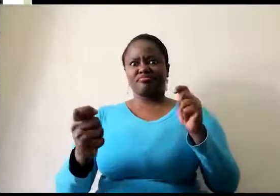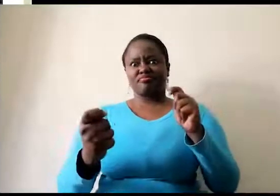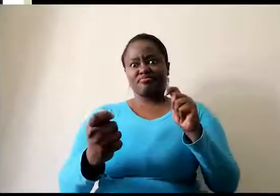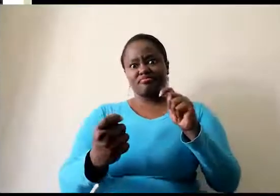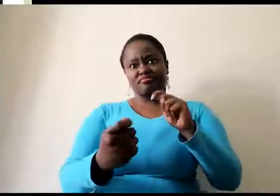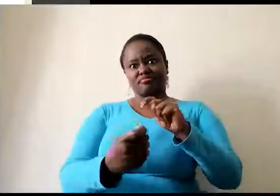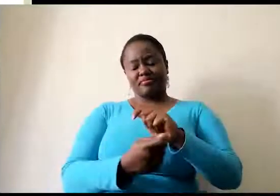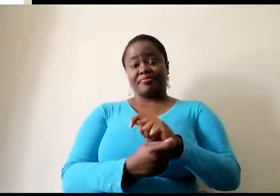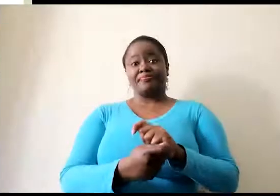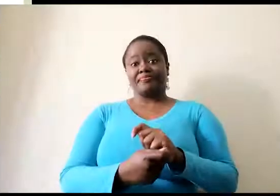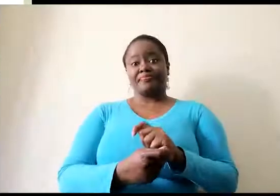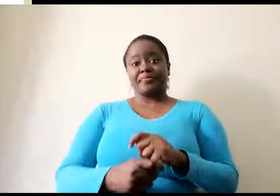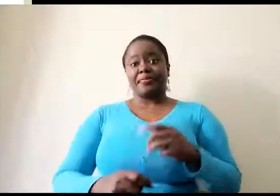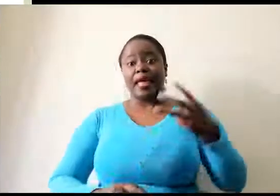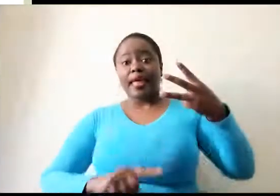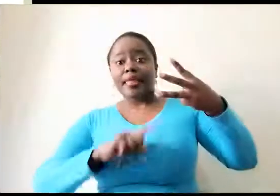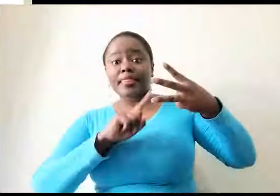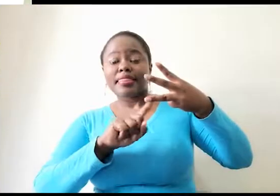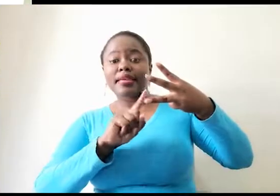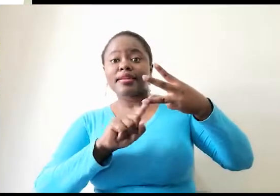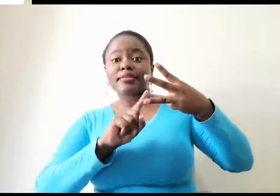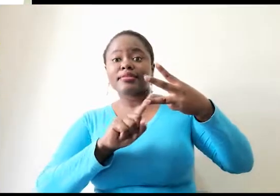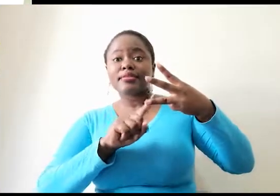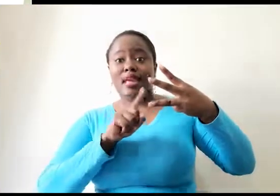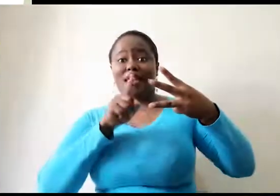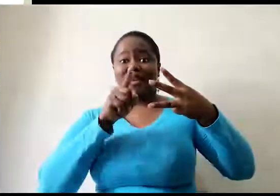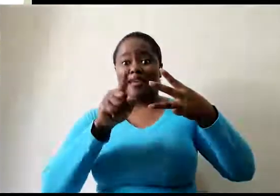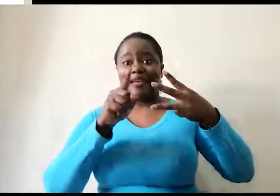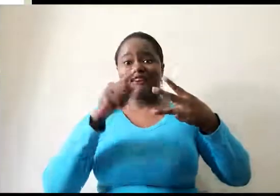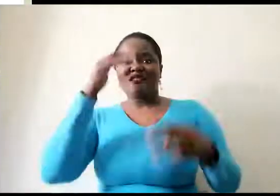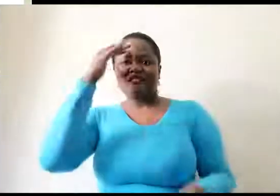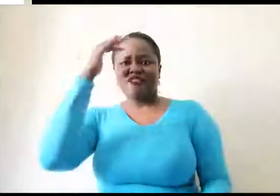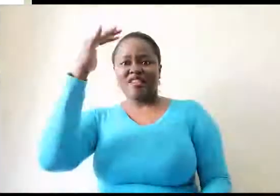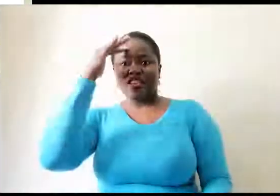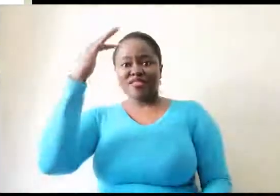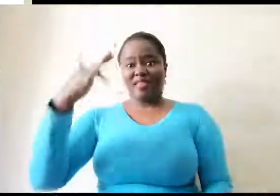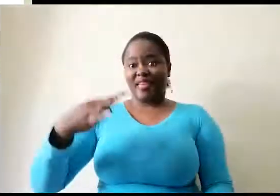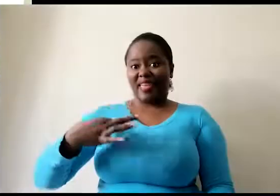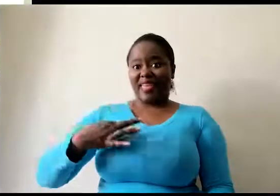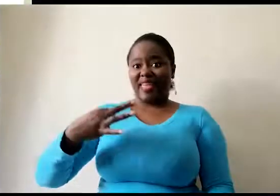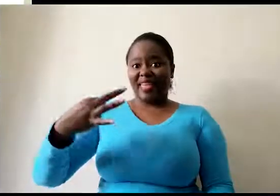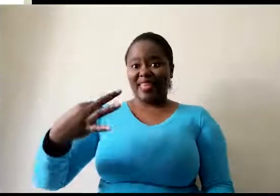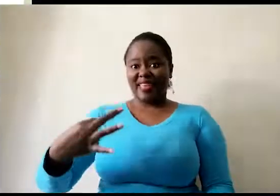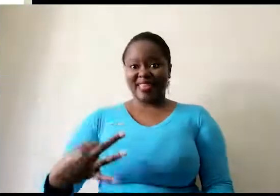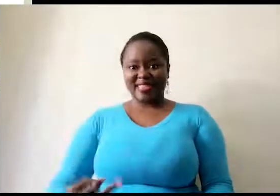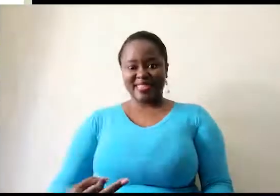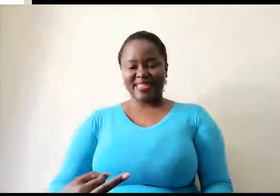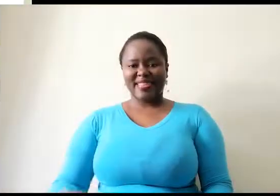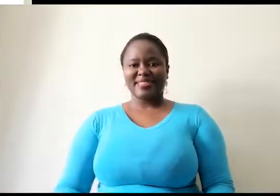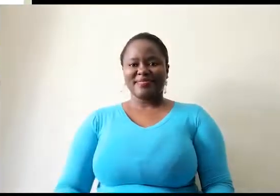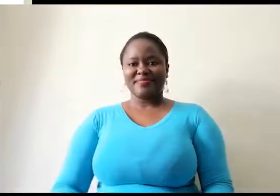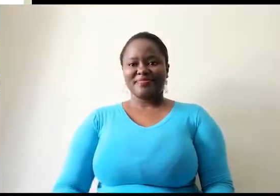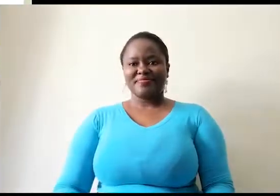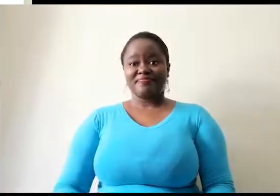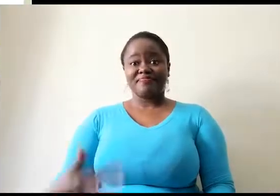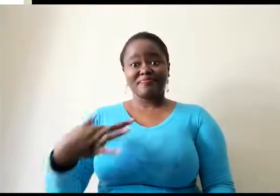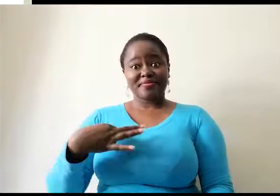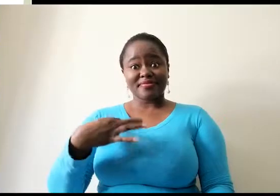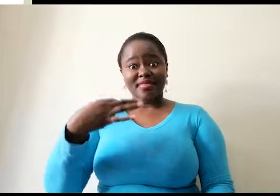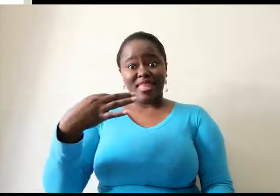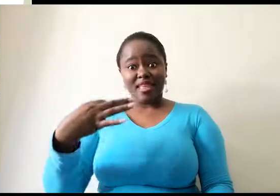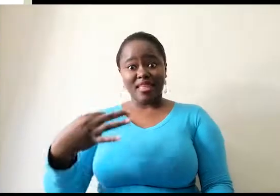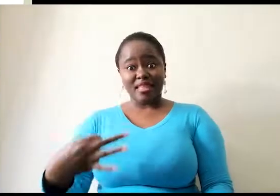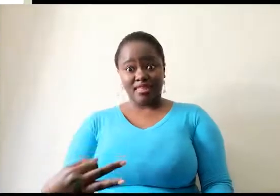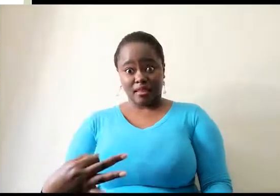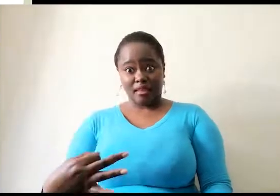transforma. La tercera parte de la filosofía de Epicuro es la ética. Esta